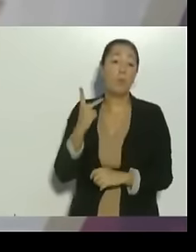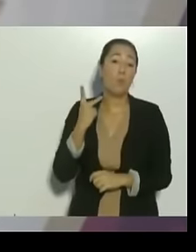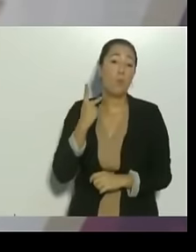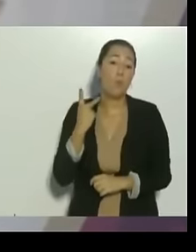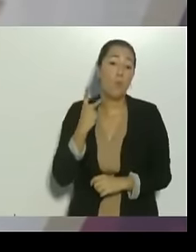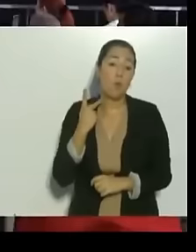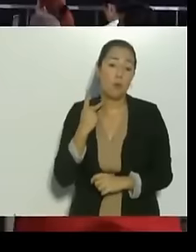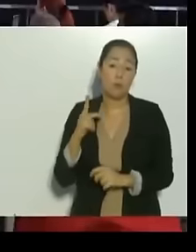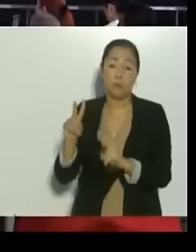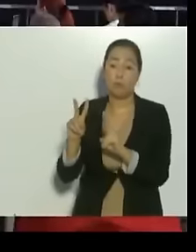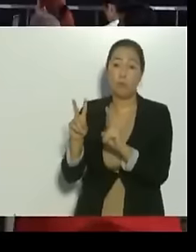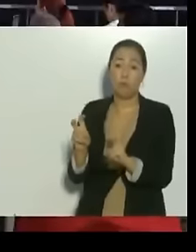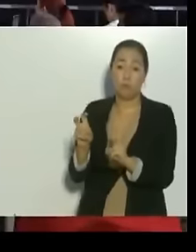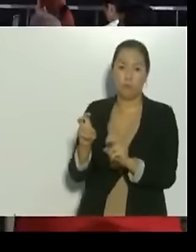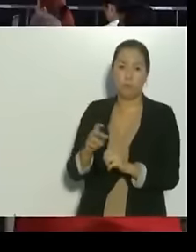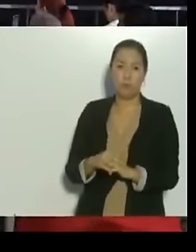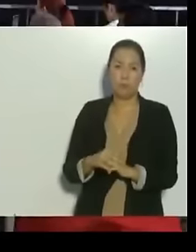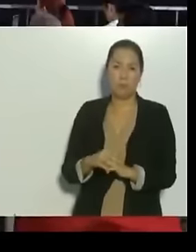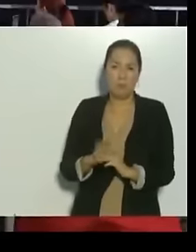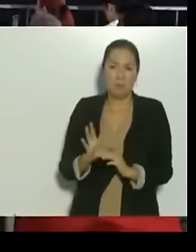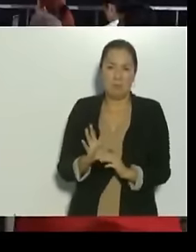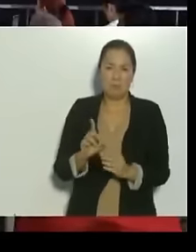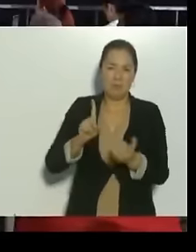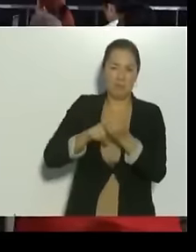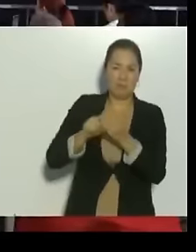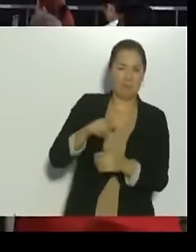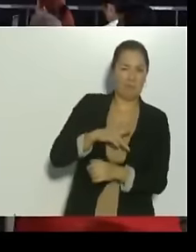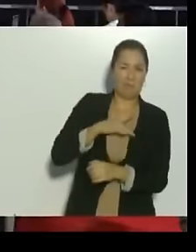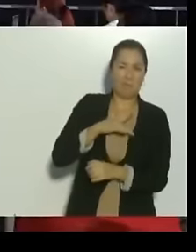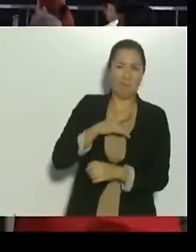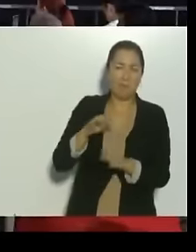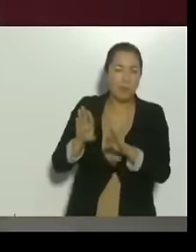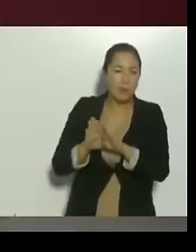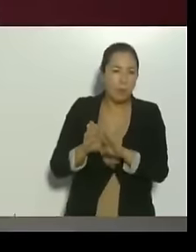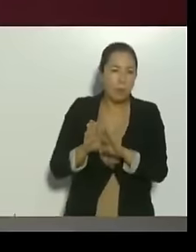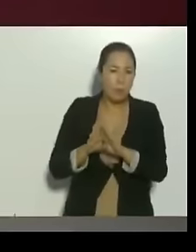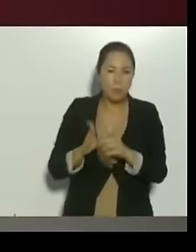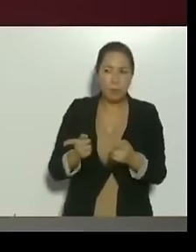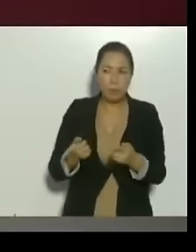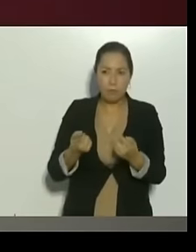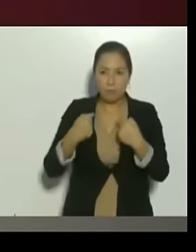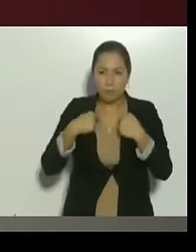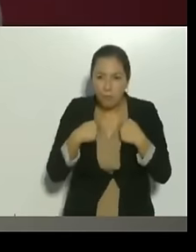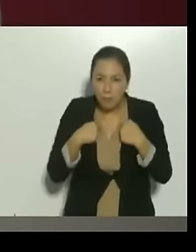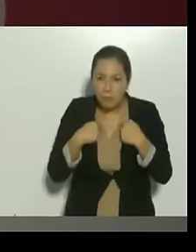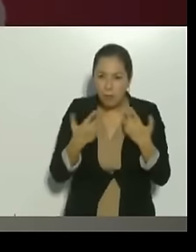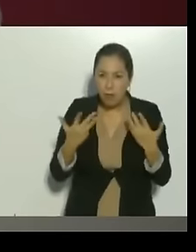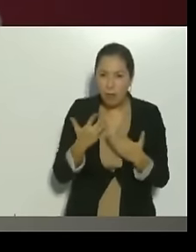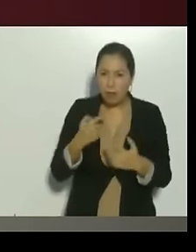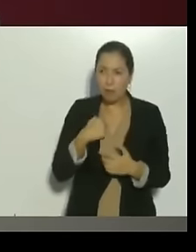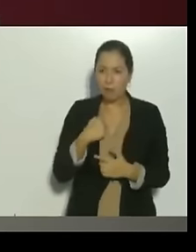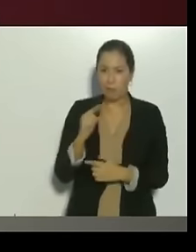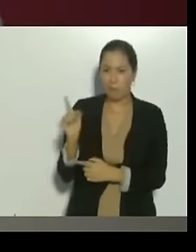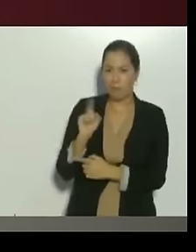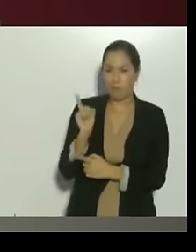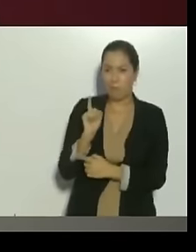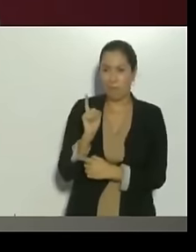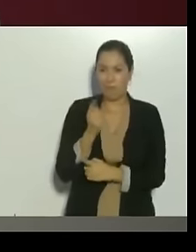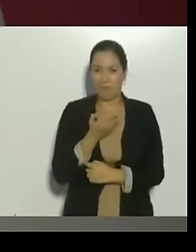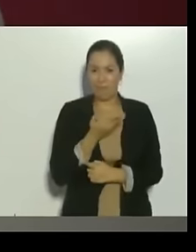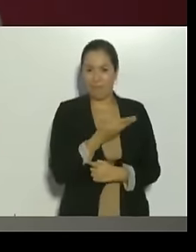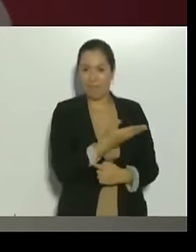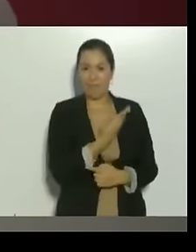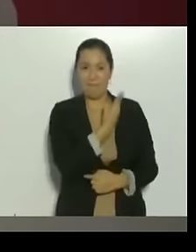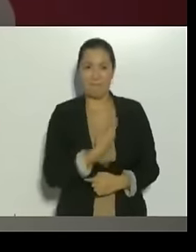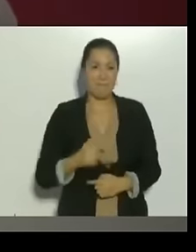dio a entender de que tuvo que ver conmigo no fue la presidenta la que tomó